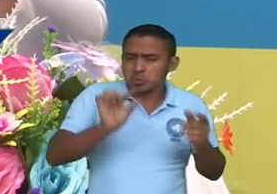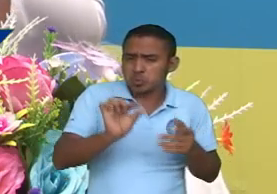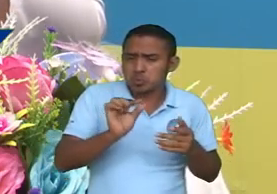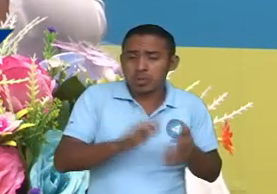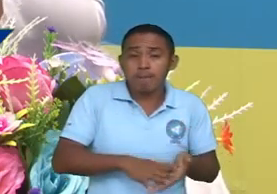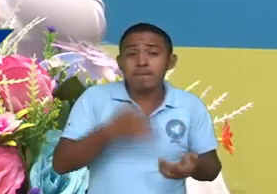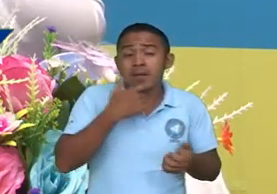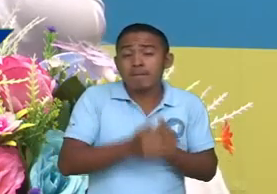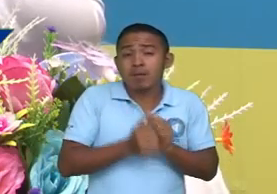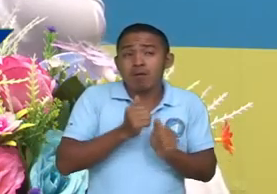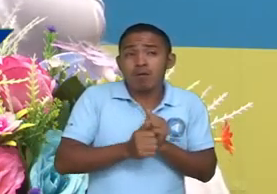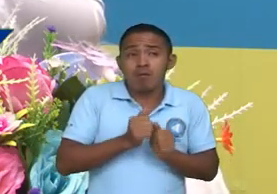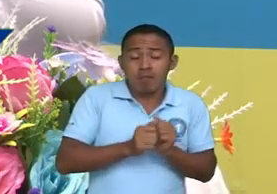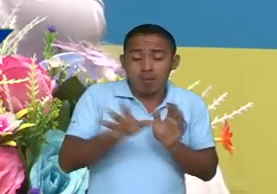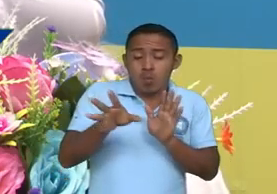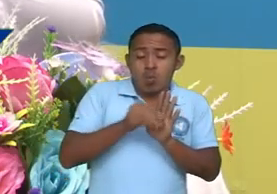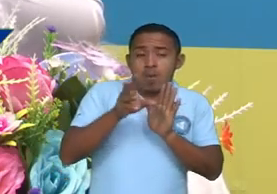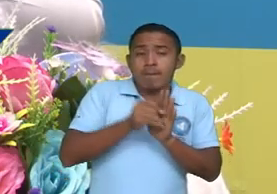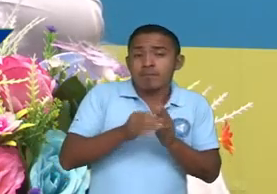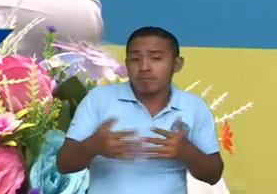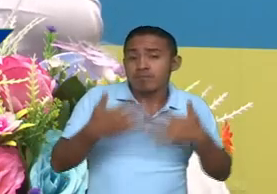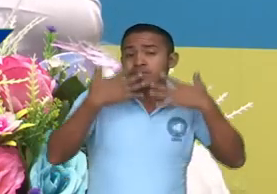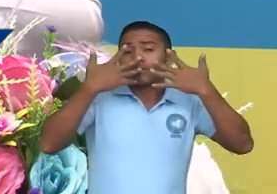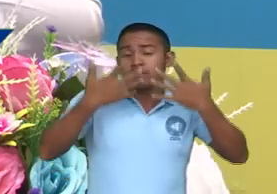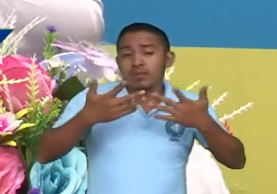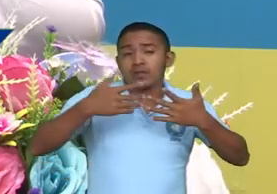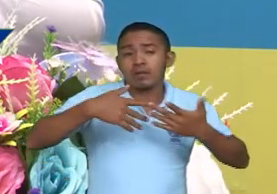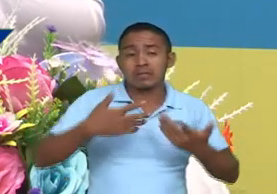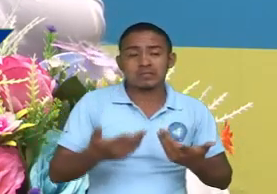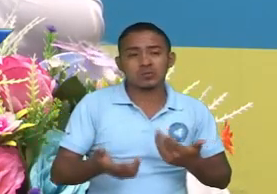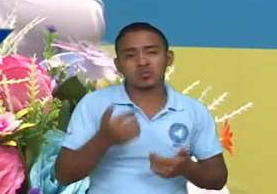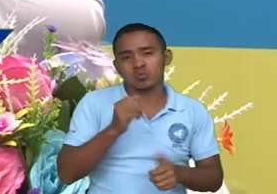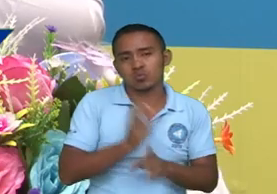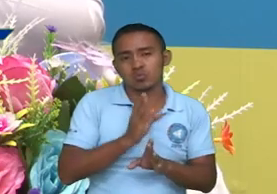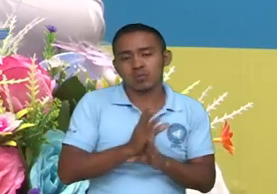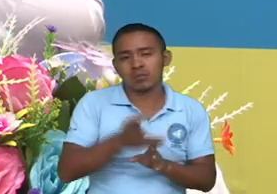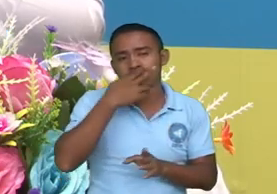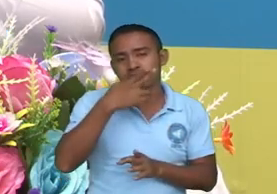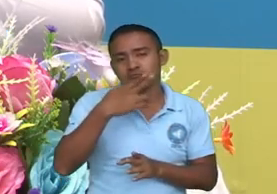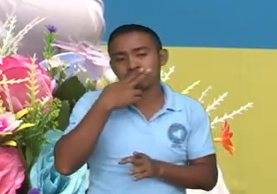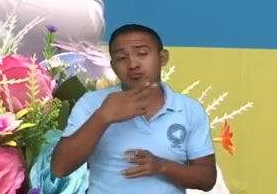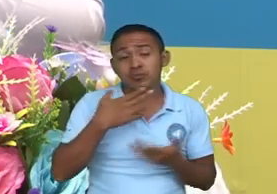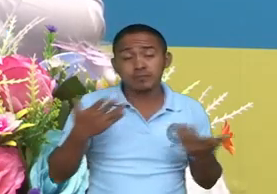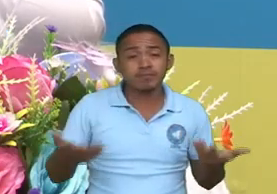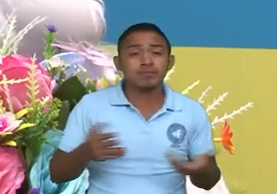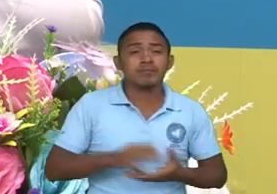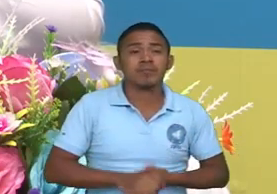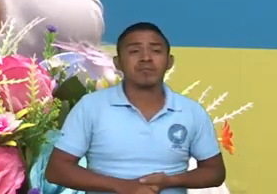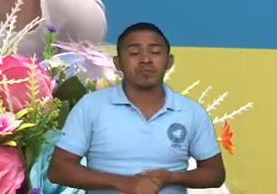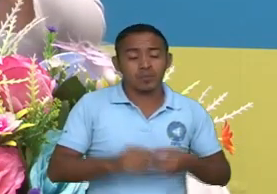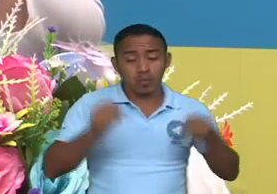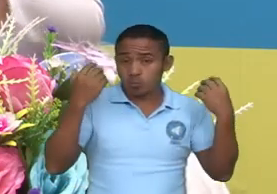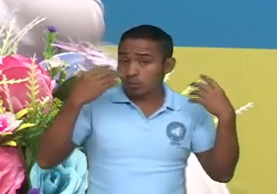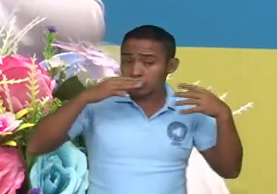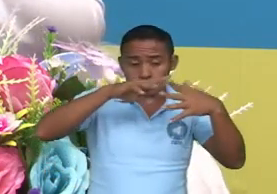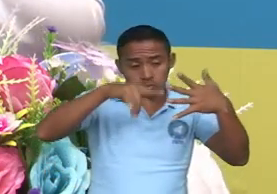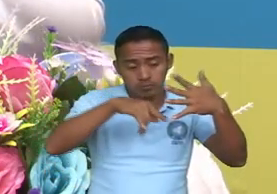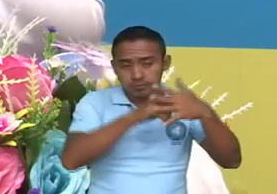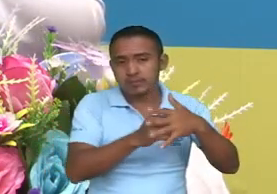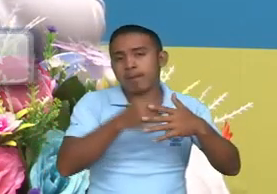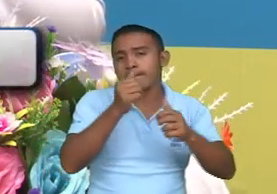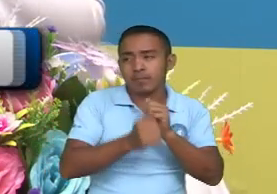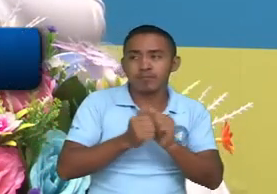En el caso de intraútero, los bebés se han encontrado una asociación directa con crecimiento intrauterino retardado. Los bebés